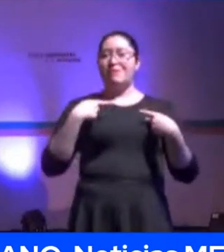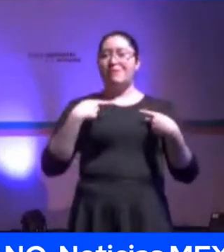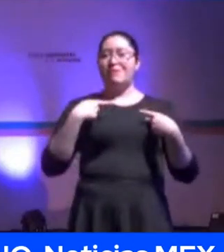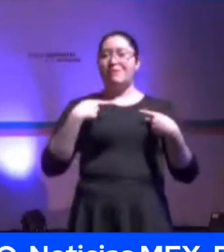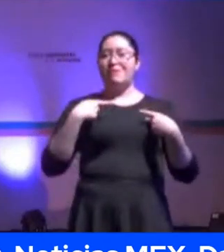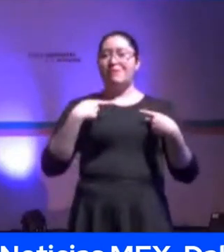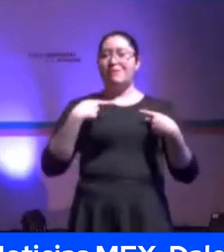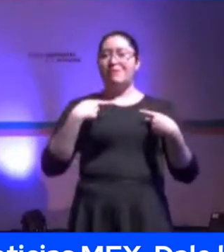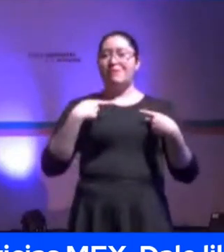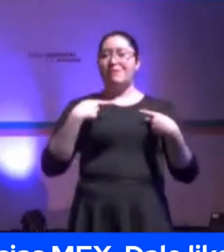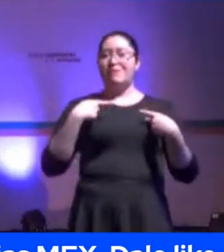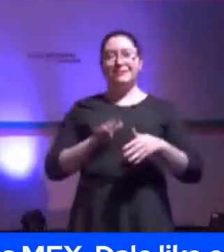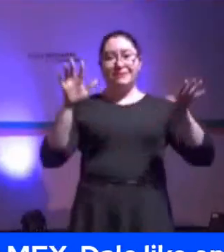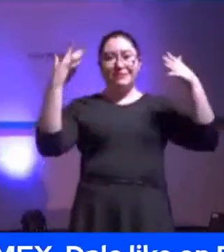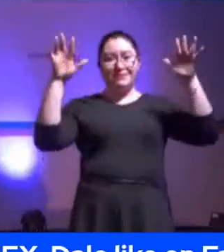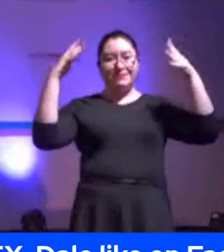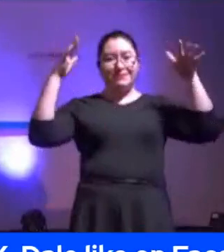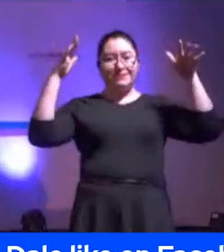querida Meme.